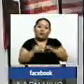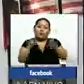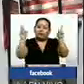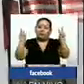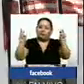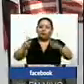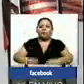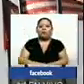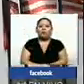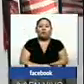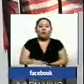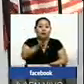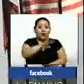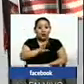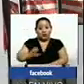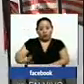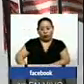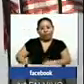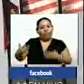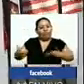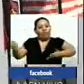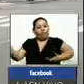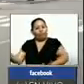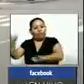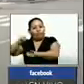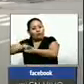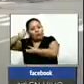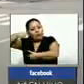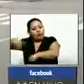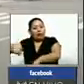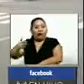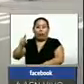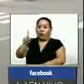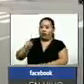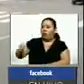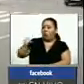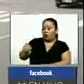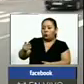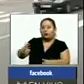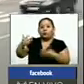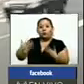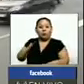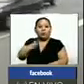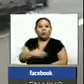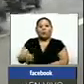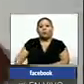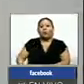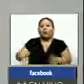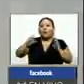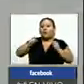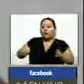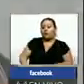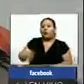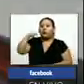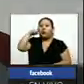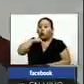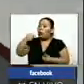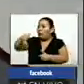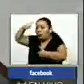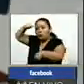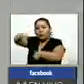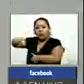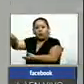El Salvador ha estrechado las relaciones con Marruecos desde el año anterior, cuando el gobierno del presidente Nayib Bukele abrió relaciones